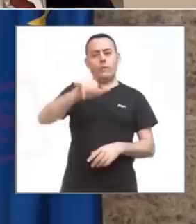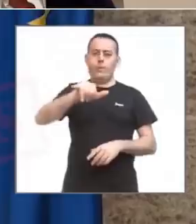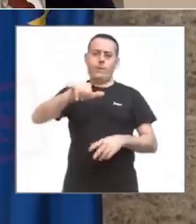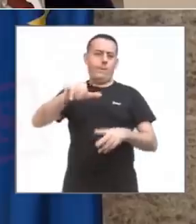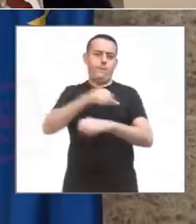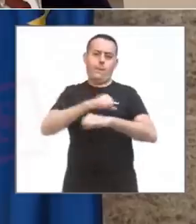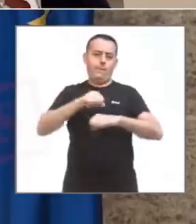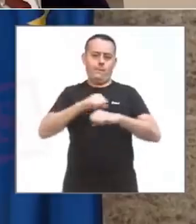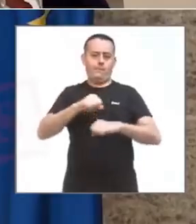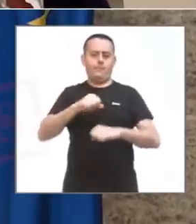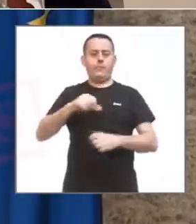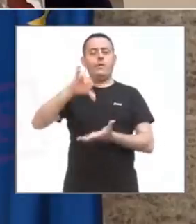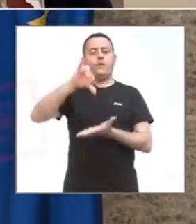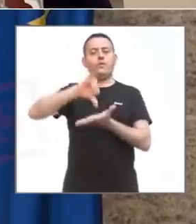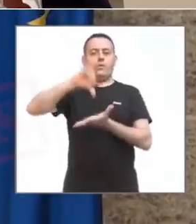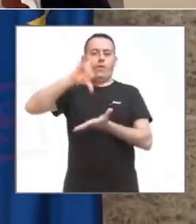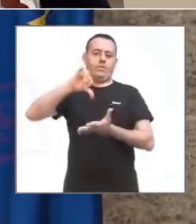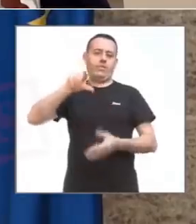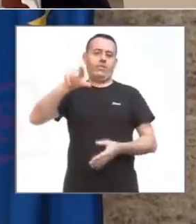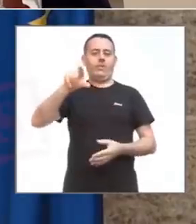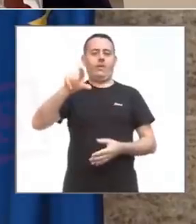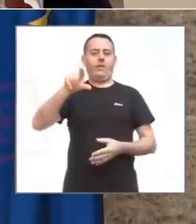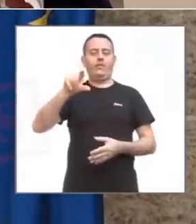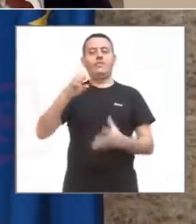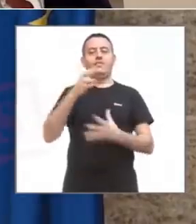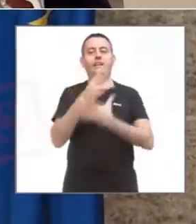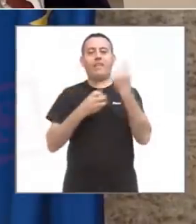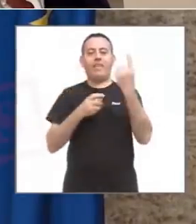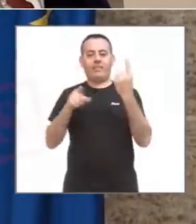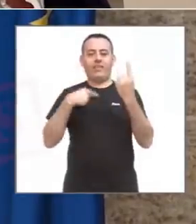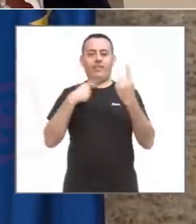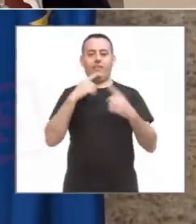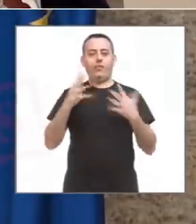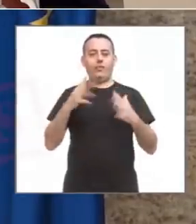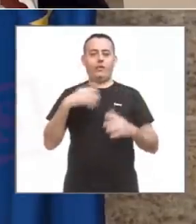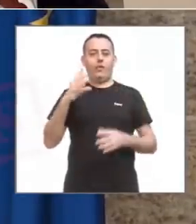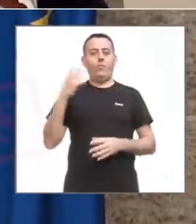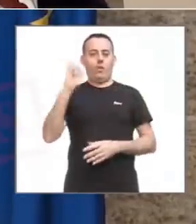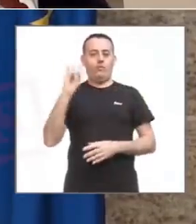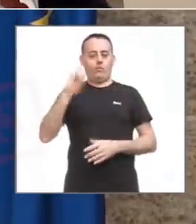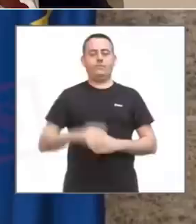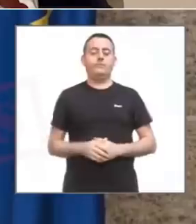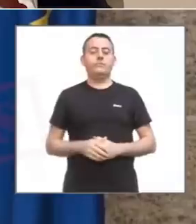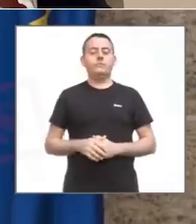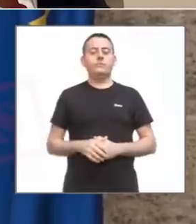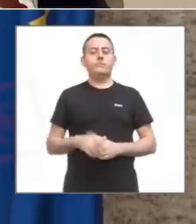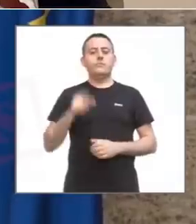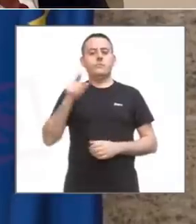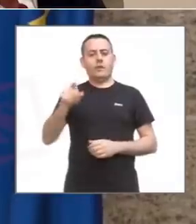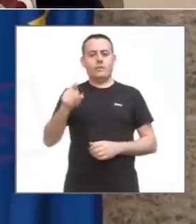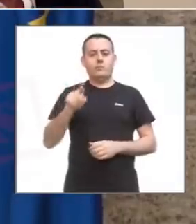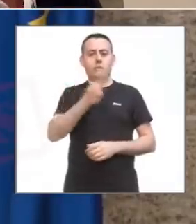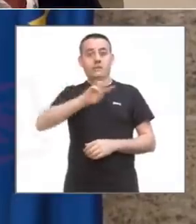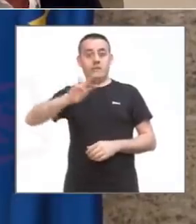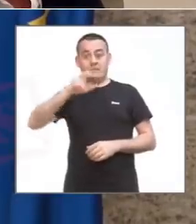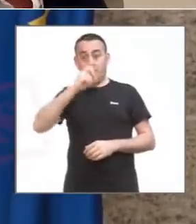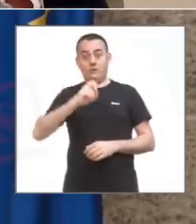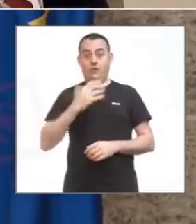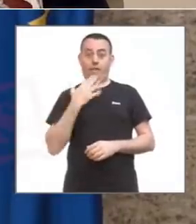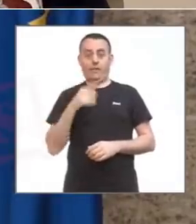transparencia. Lleva más de 50 días sin dar cuentas en las Cortes Valencianas. Y además, hasta hace unas horas, un par de